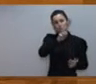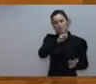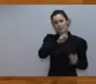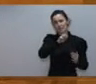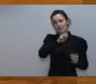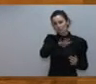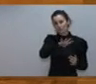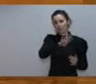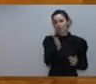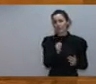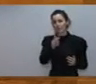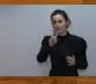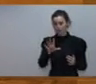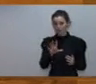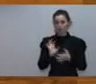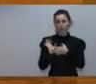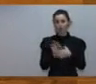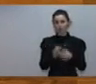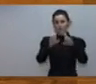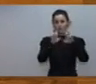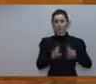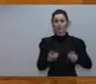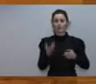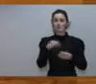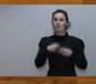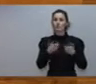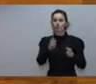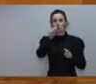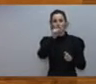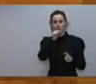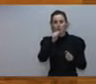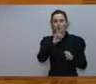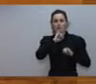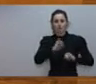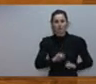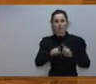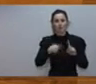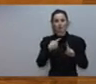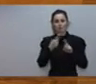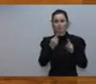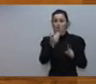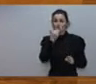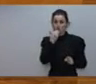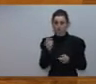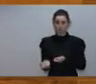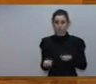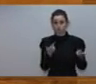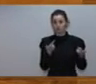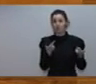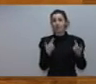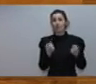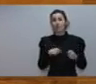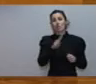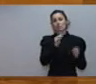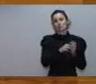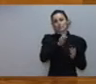2014-25 sobre entidades que operan en los sectores del agua, la energía, transportes y los servicios postales, y la 2014-23